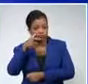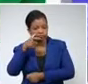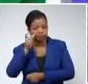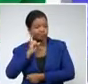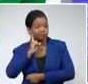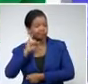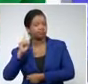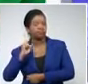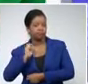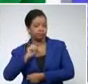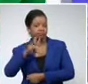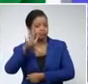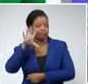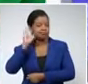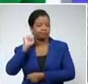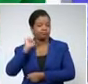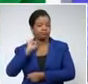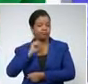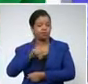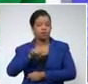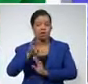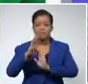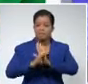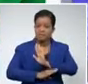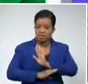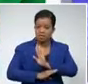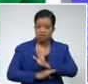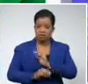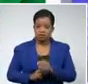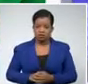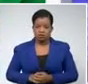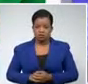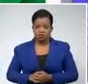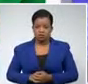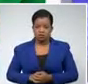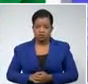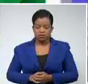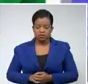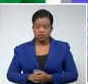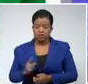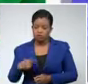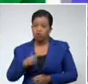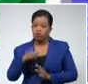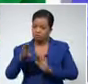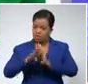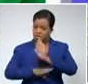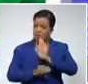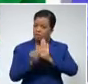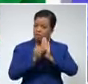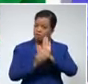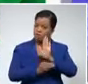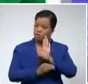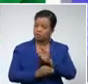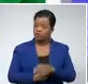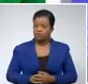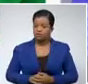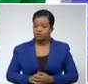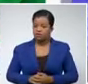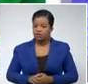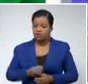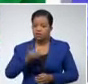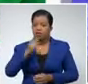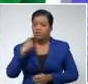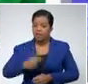es a Dios rogando, pero con el mazo dando, ¿no? Para que realmente se logre la disciplina